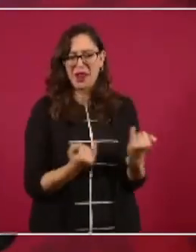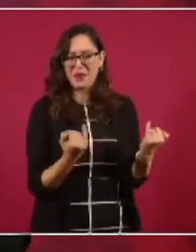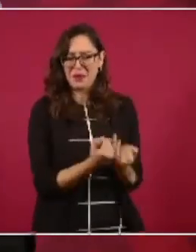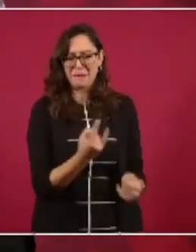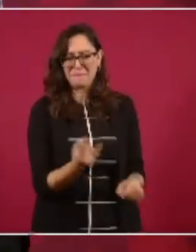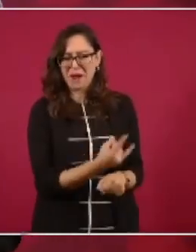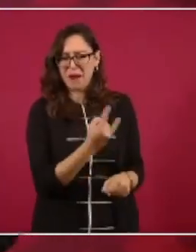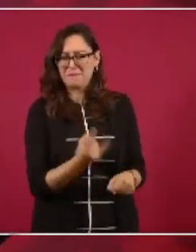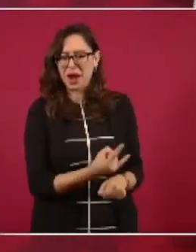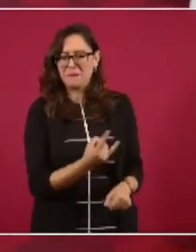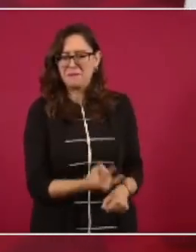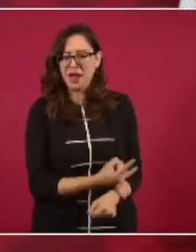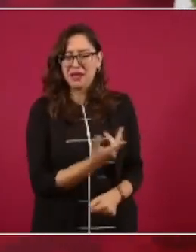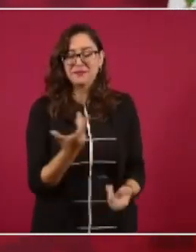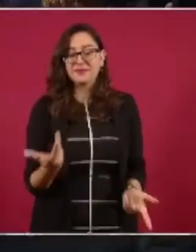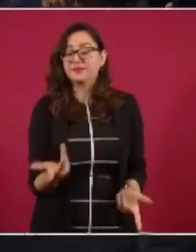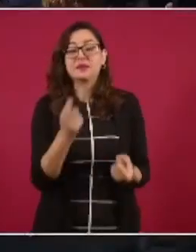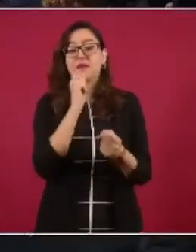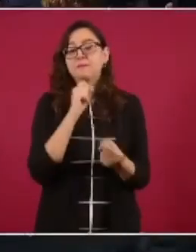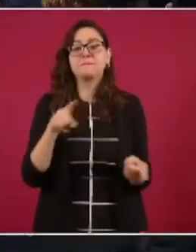Entonces, es lo mismo,